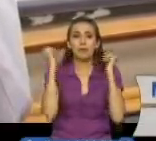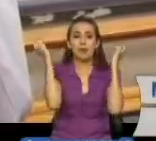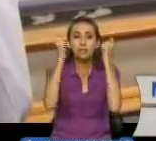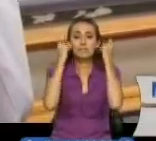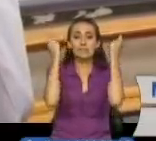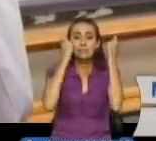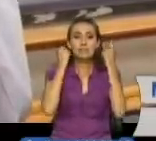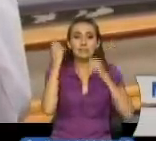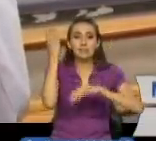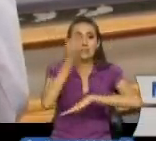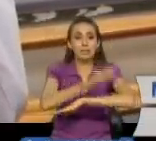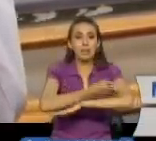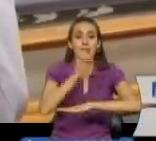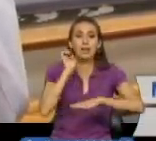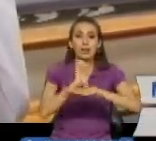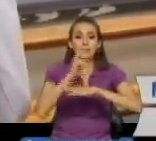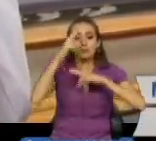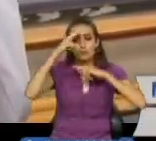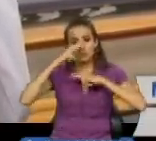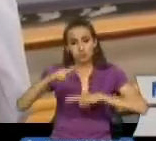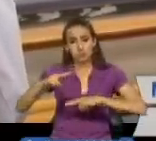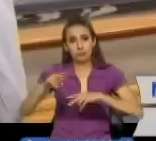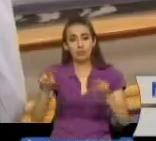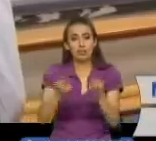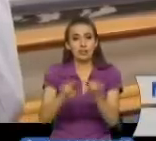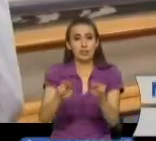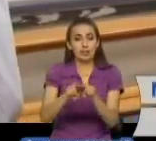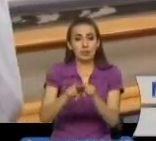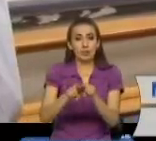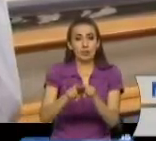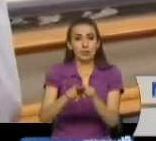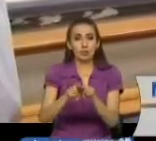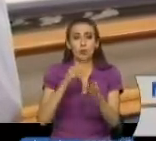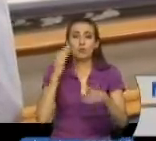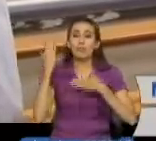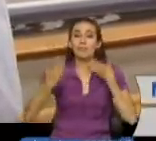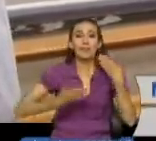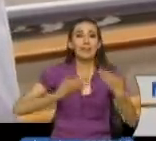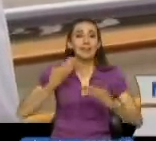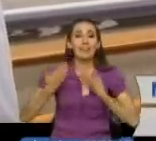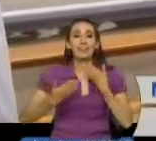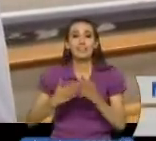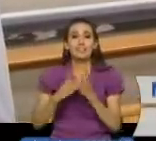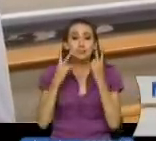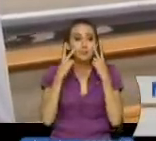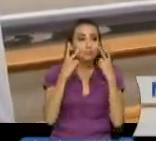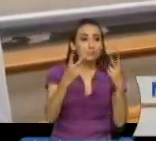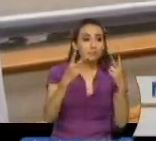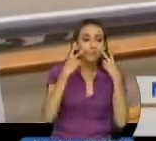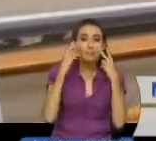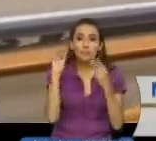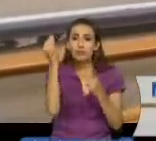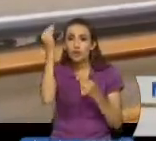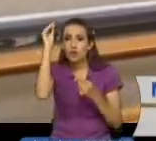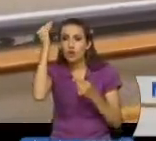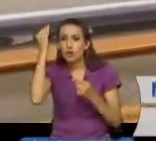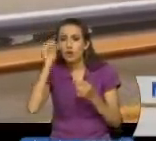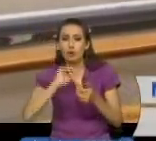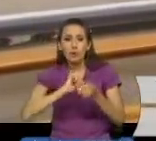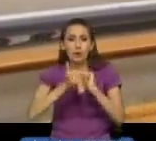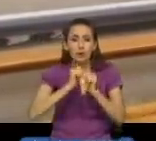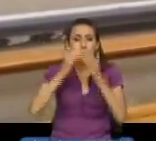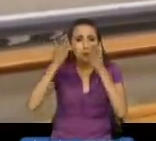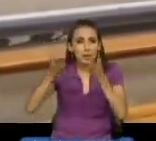y me siento muy honrada y también a la vez feliz de de saber que tenemos nuevas